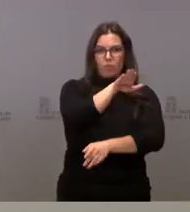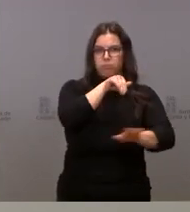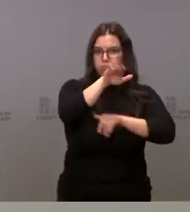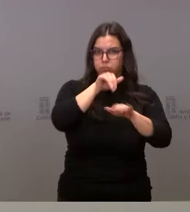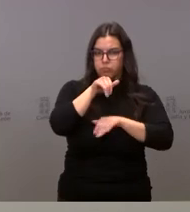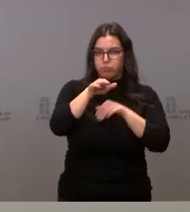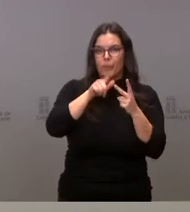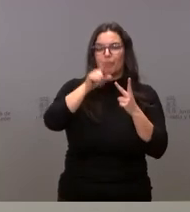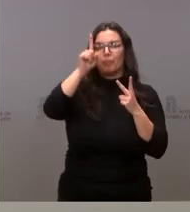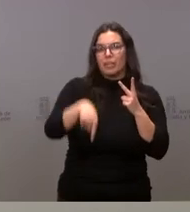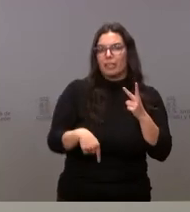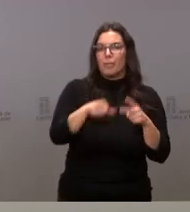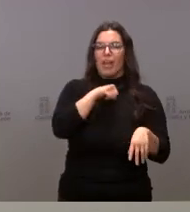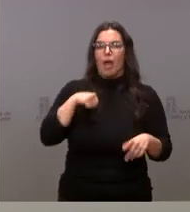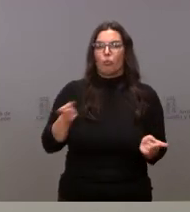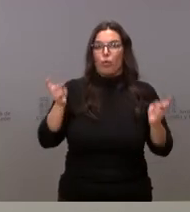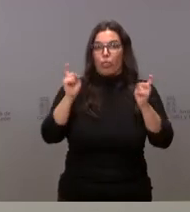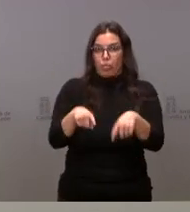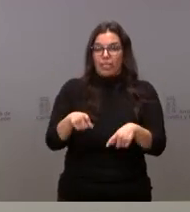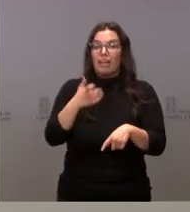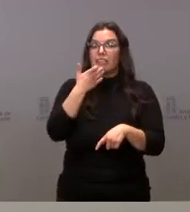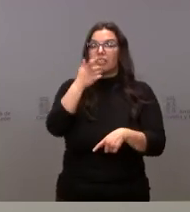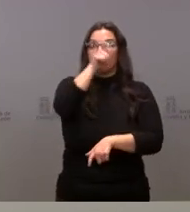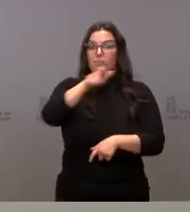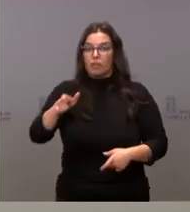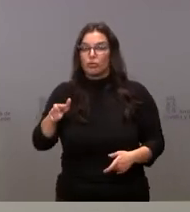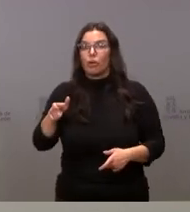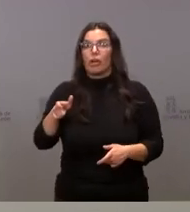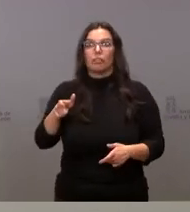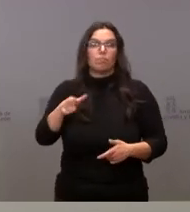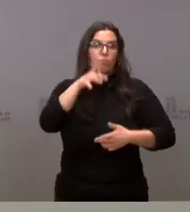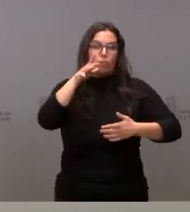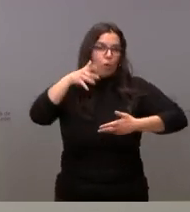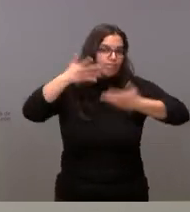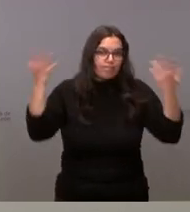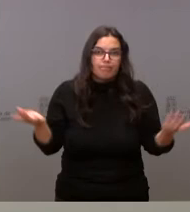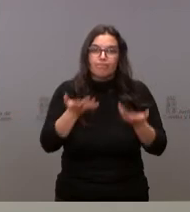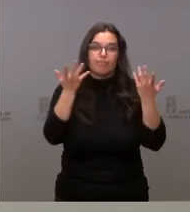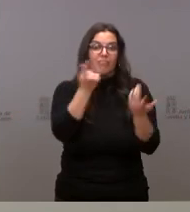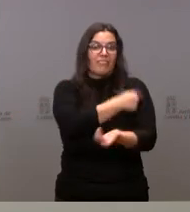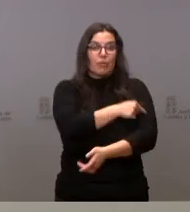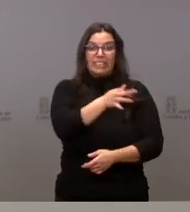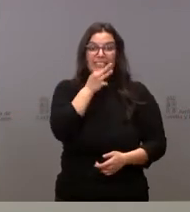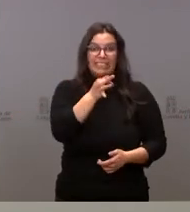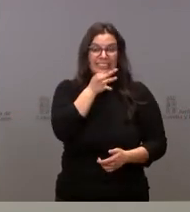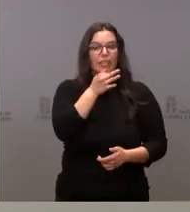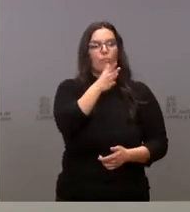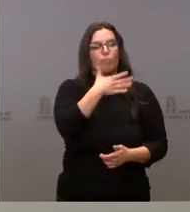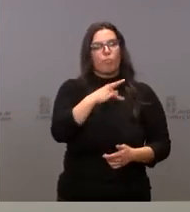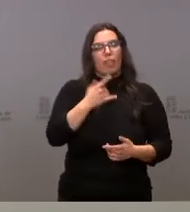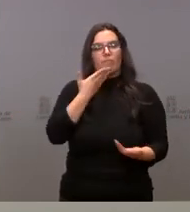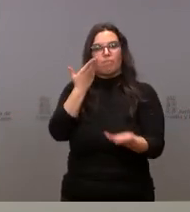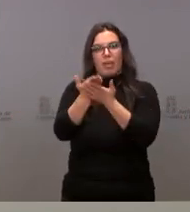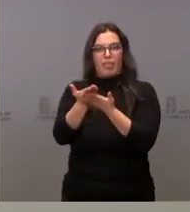seguimos manteniendo la autocita para aquellos que aquellas personas que por diferentes motivos no se han podido vacunar en